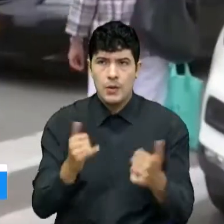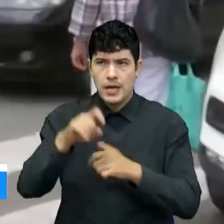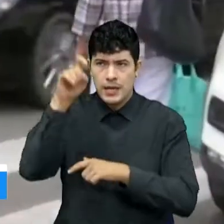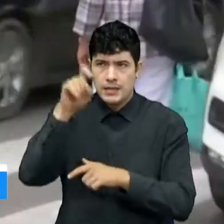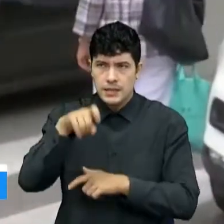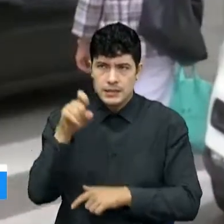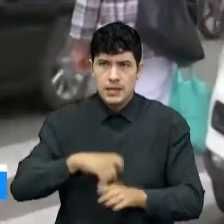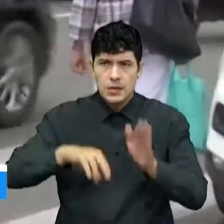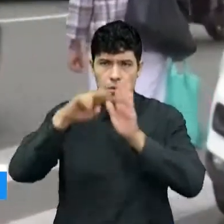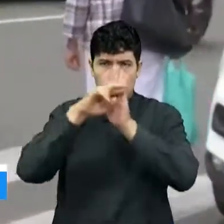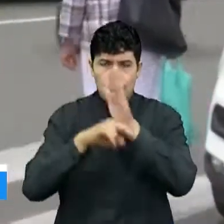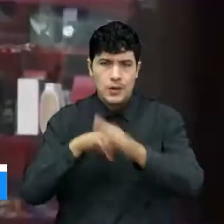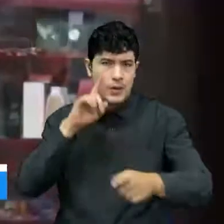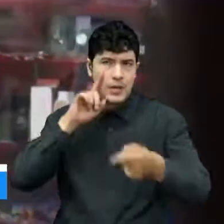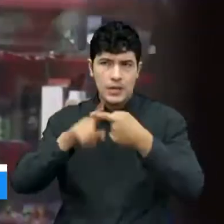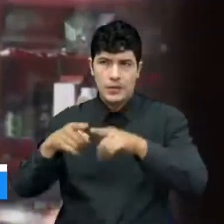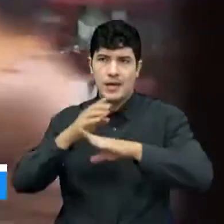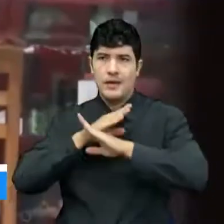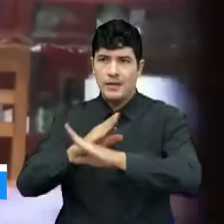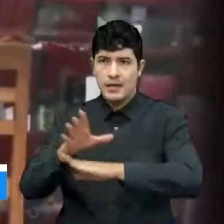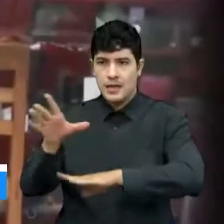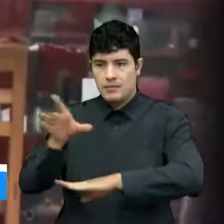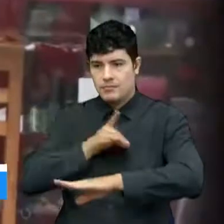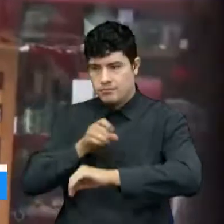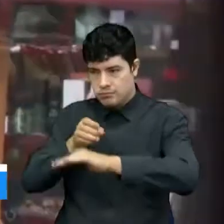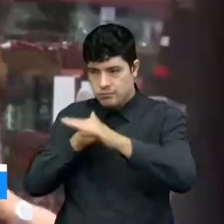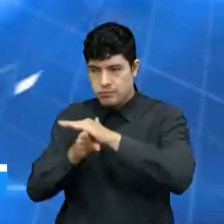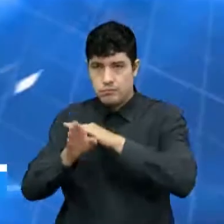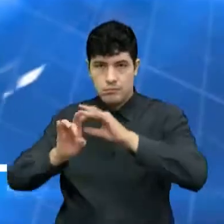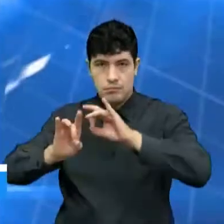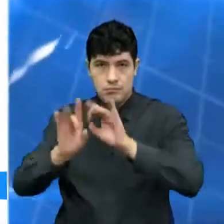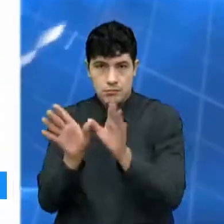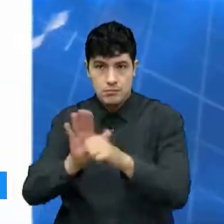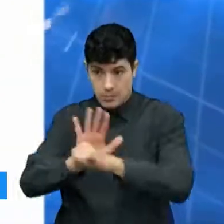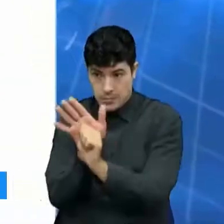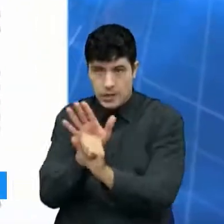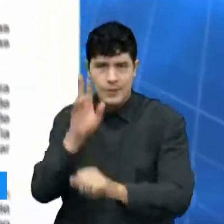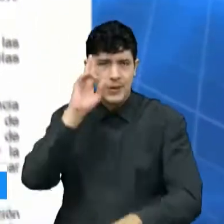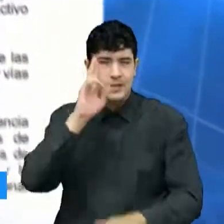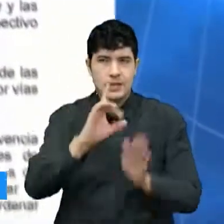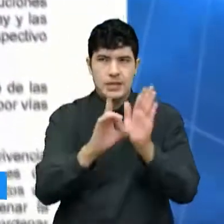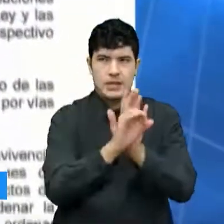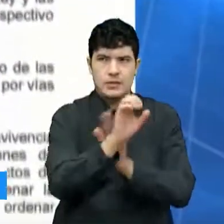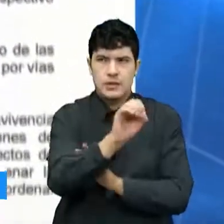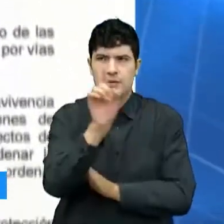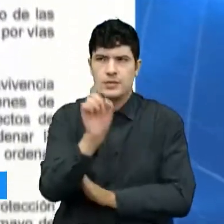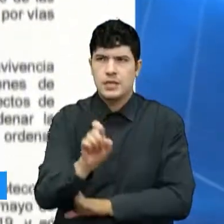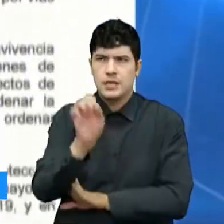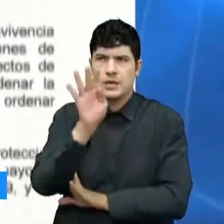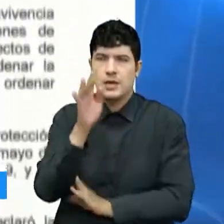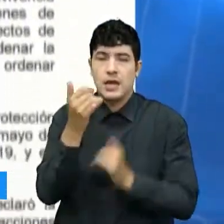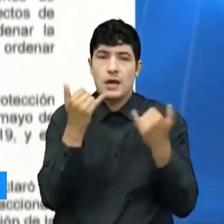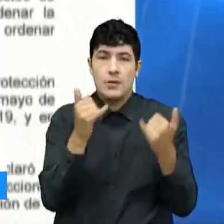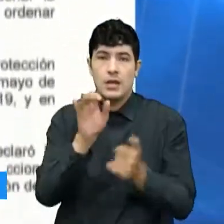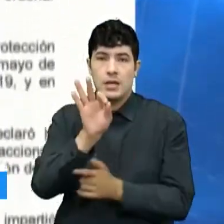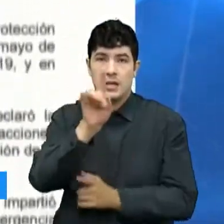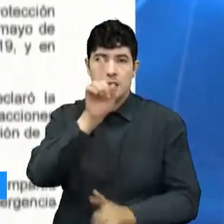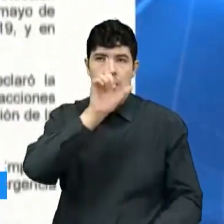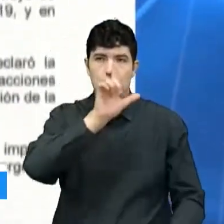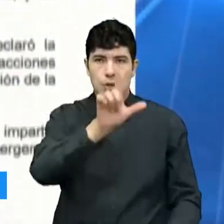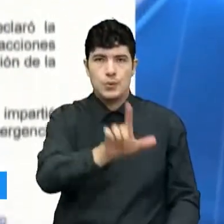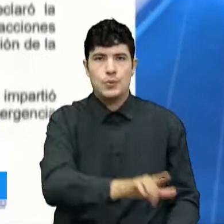medidas que busquen contener la proliferación del cob y 19 y es por eso que se expidió el decreto 064 del 31 de julio